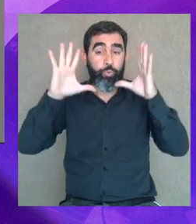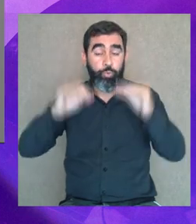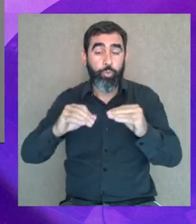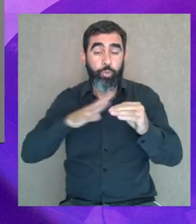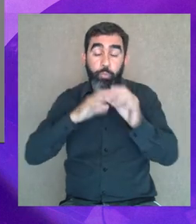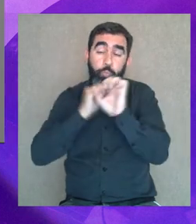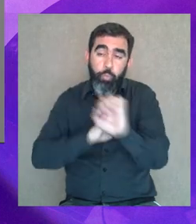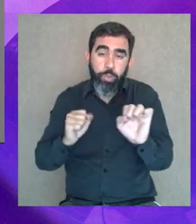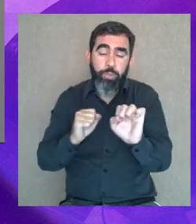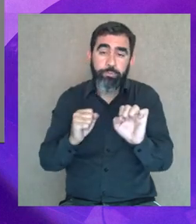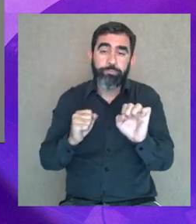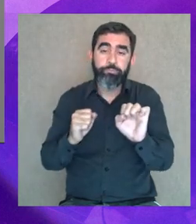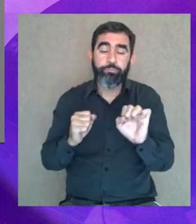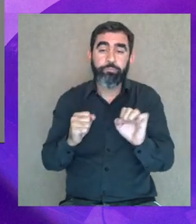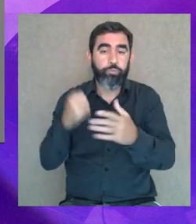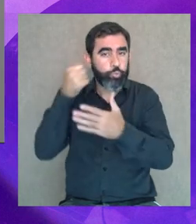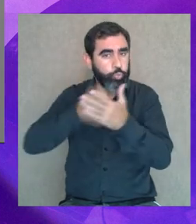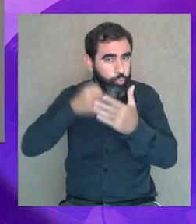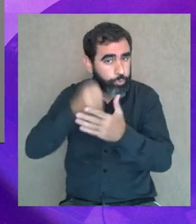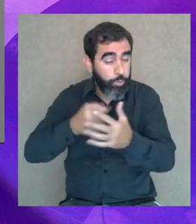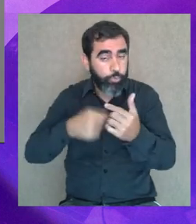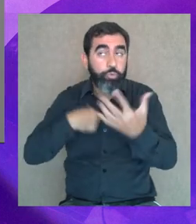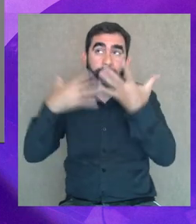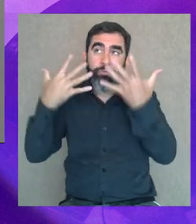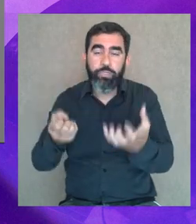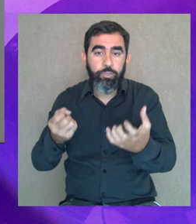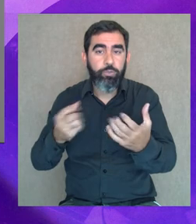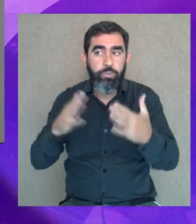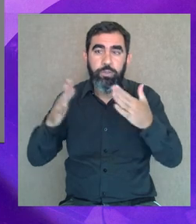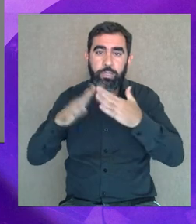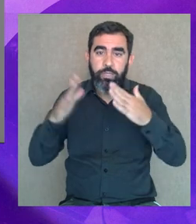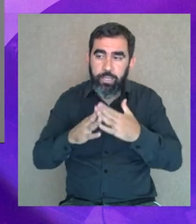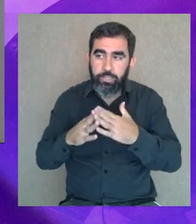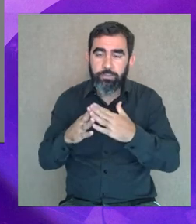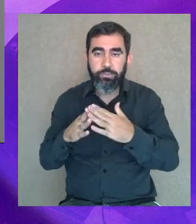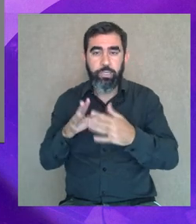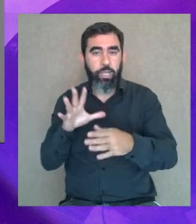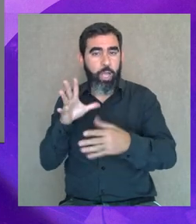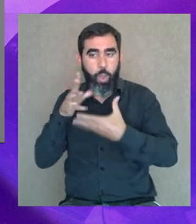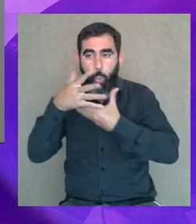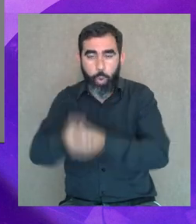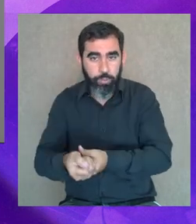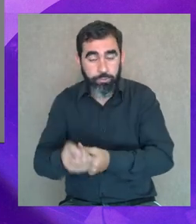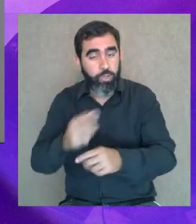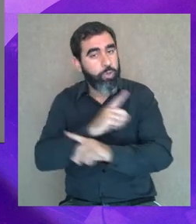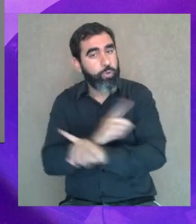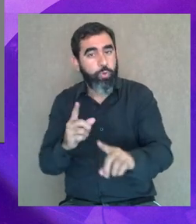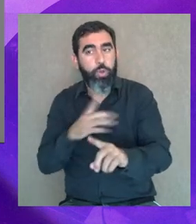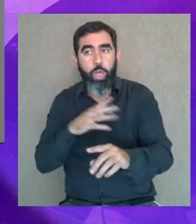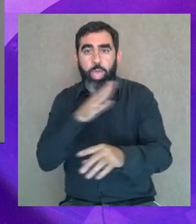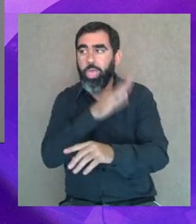todos los cuerpos estables peleábamos y luchábamos que era lo que más queríamos de esta casa esta contención y no estar más